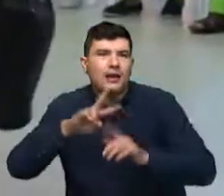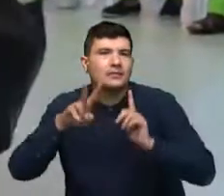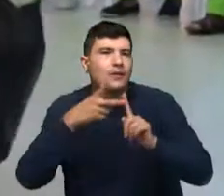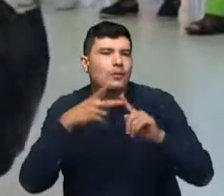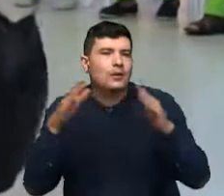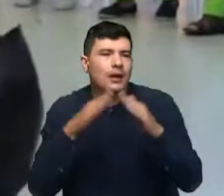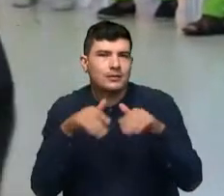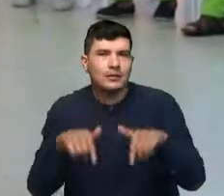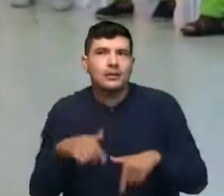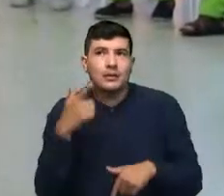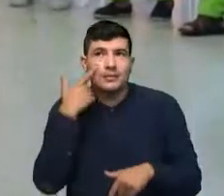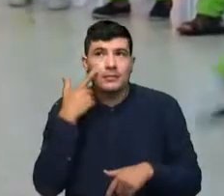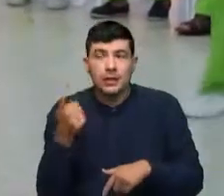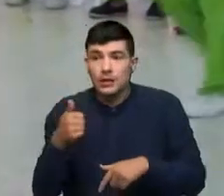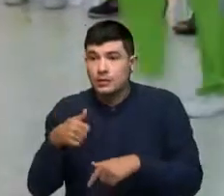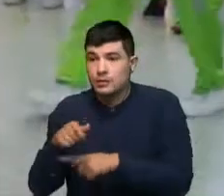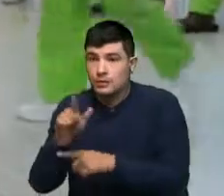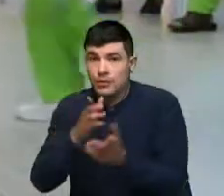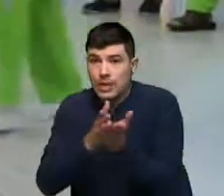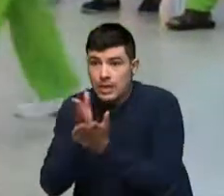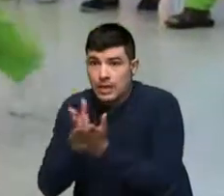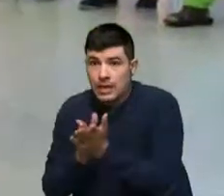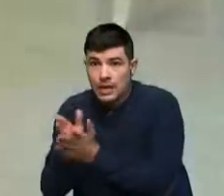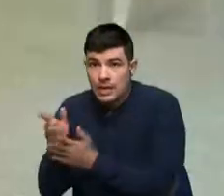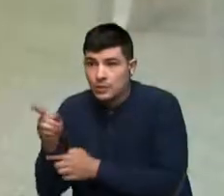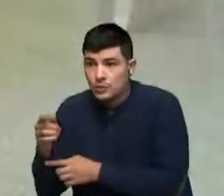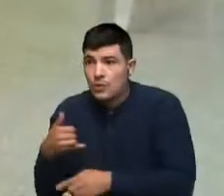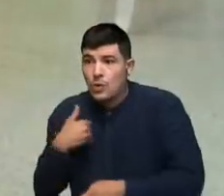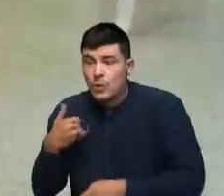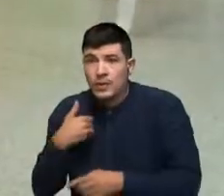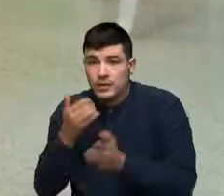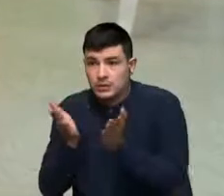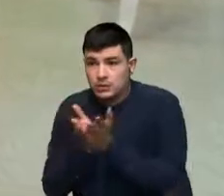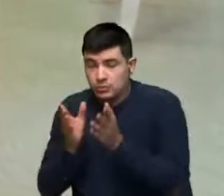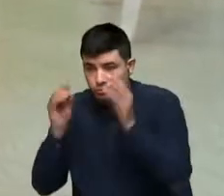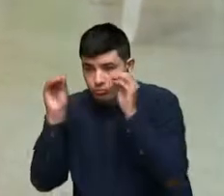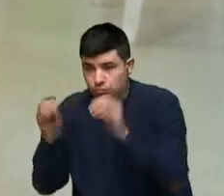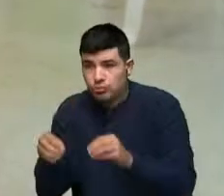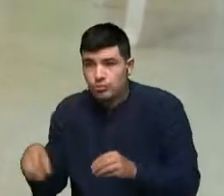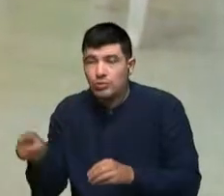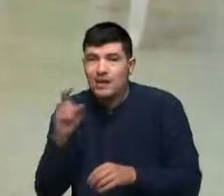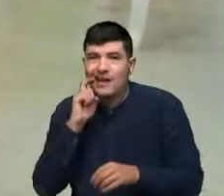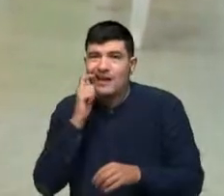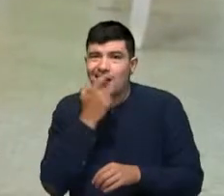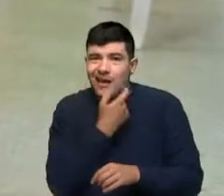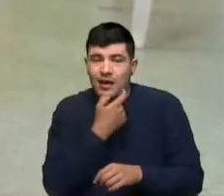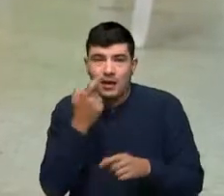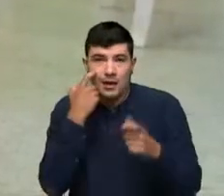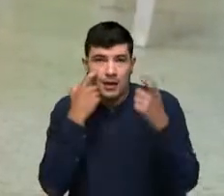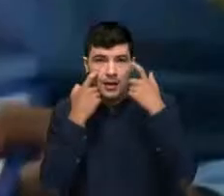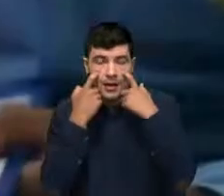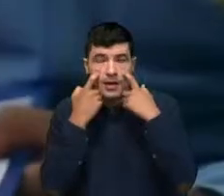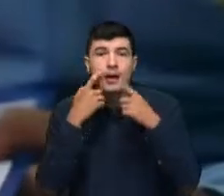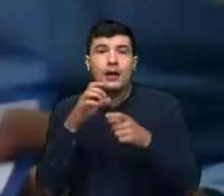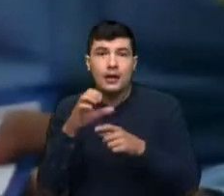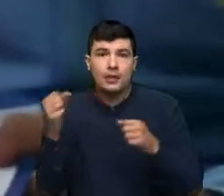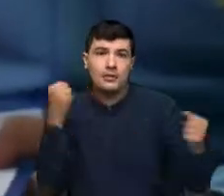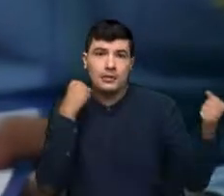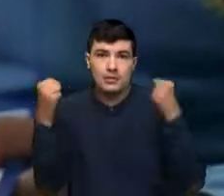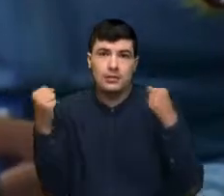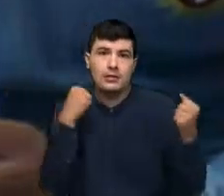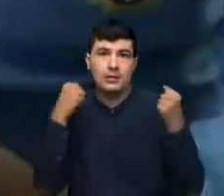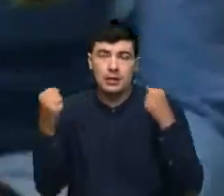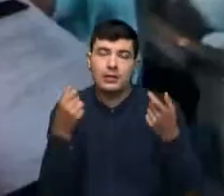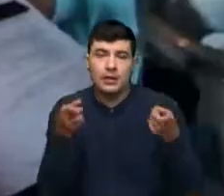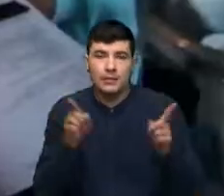las carreras que quedarán a disposición de los adultos mayores son odontología optometría cultura física y educación física